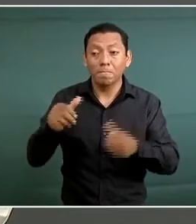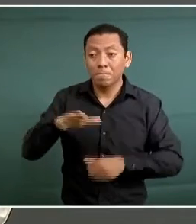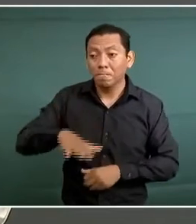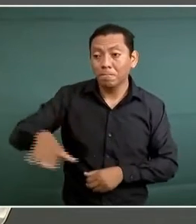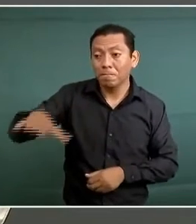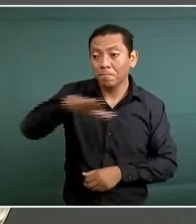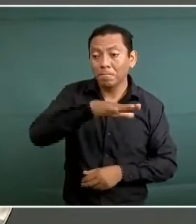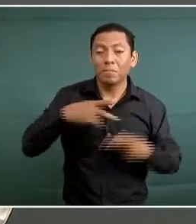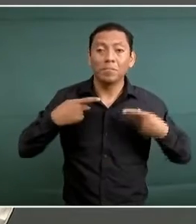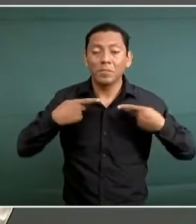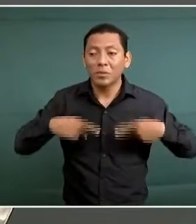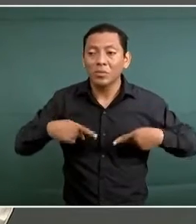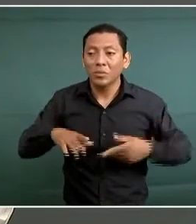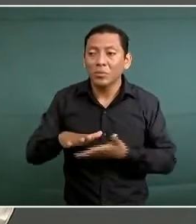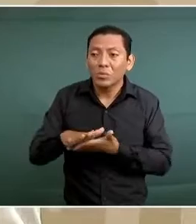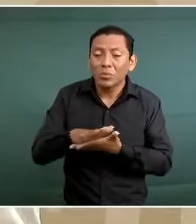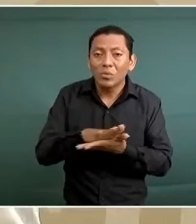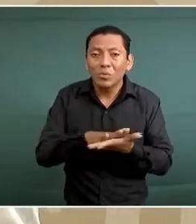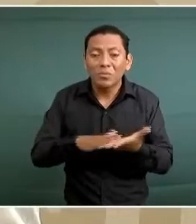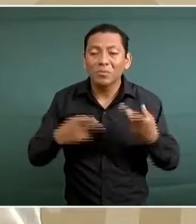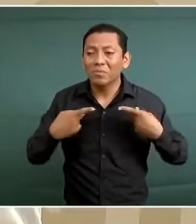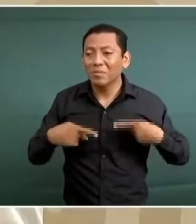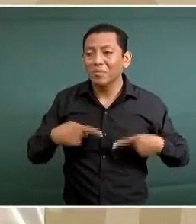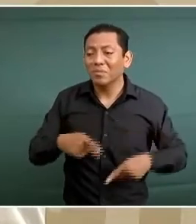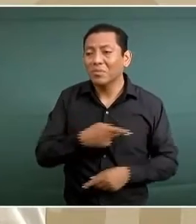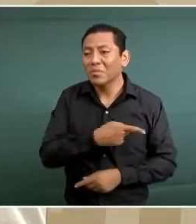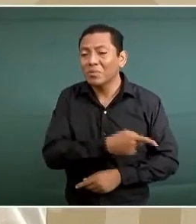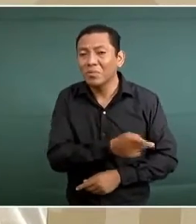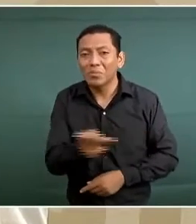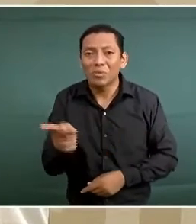gente humilde a la gente pobre